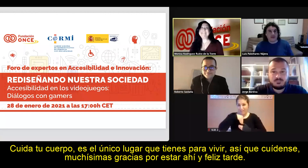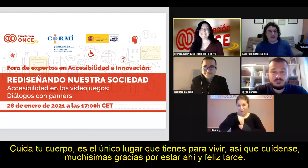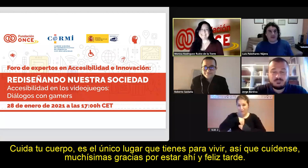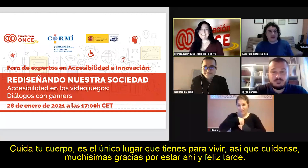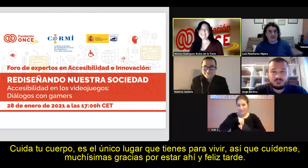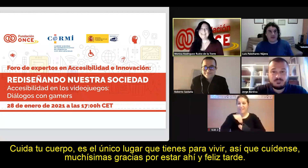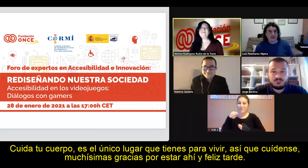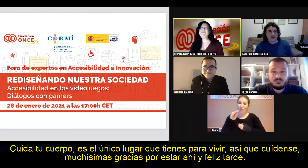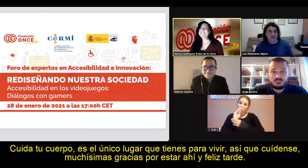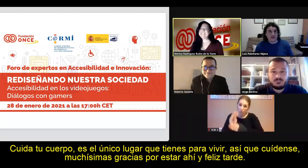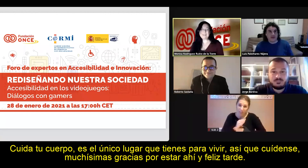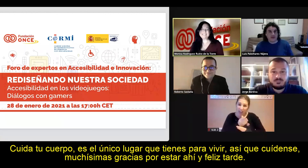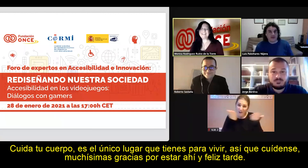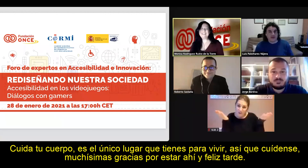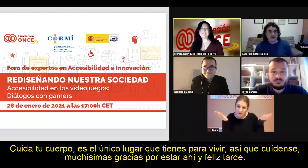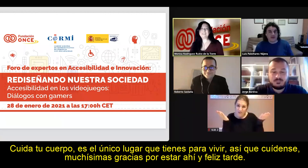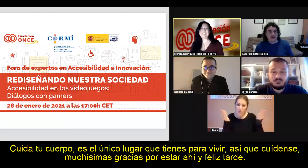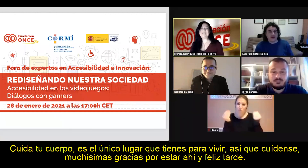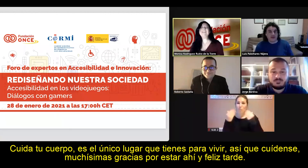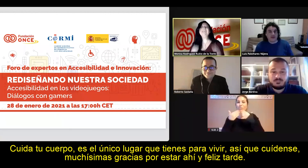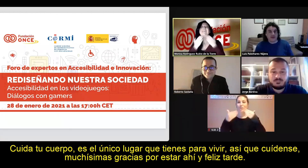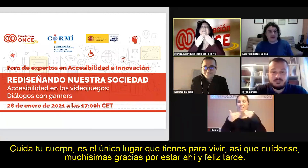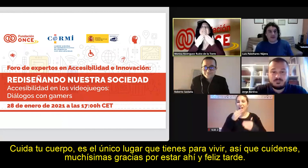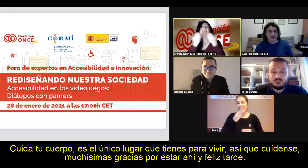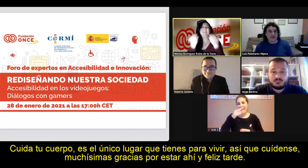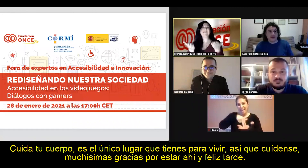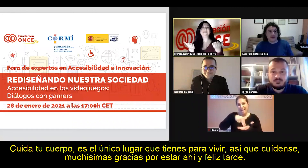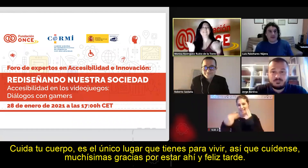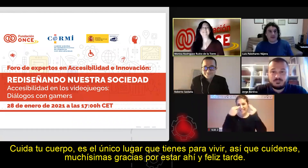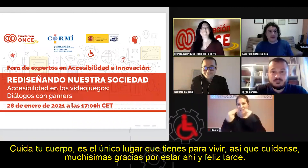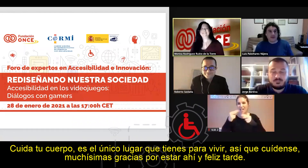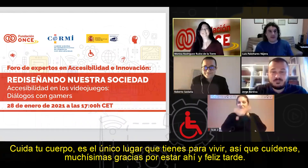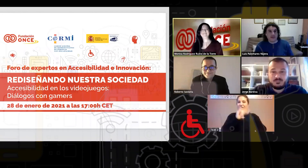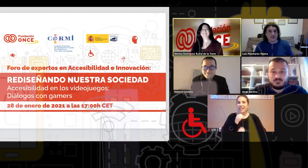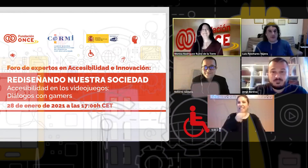que cuídense, muchísimas gracias por estar ahí y feliz tarde.